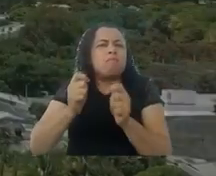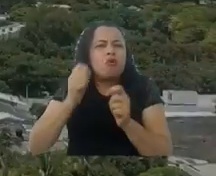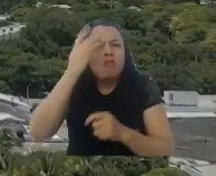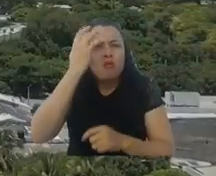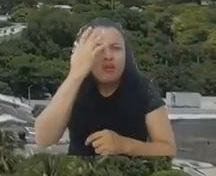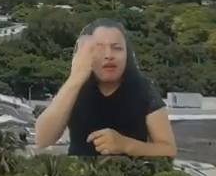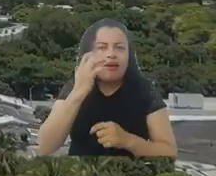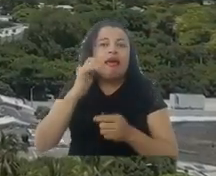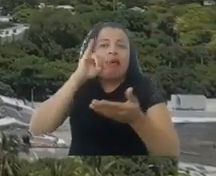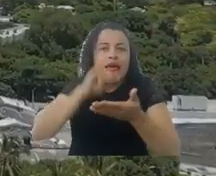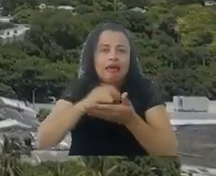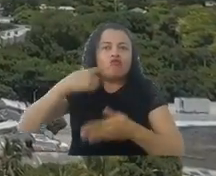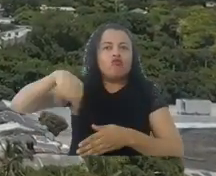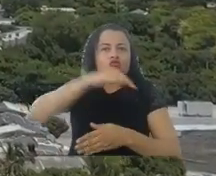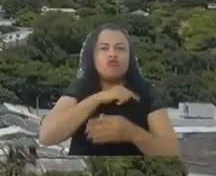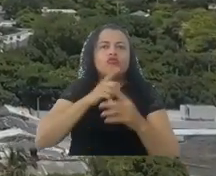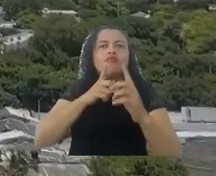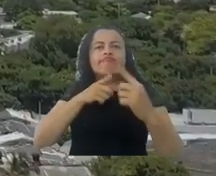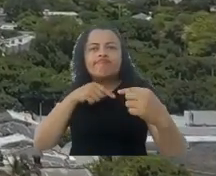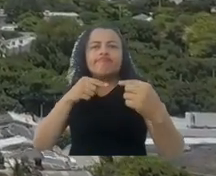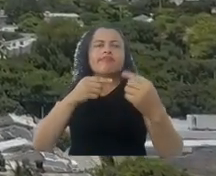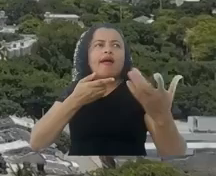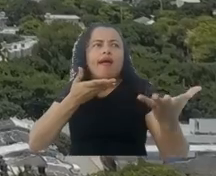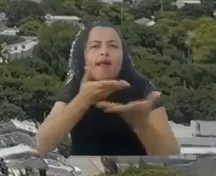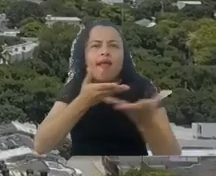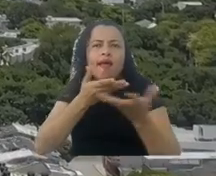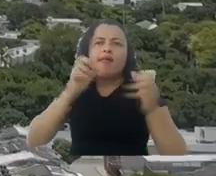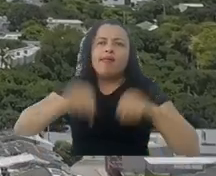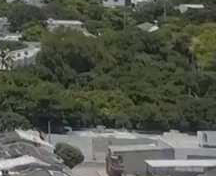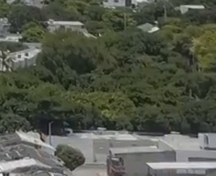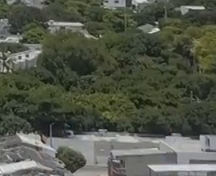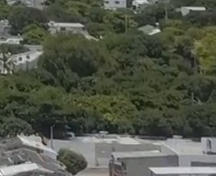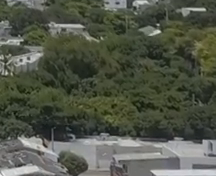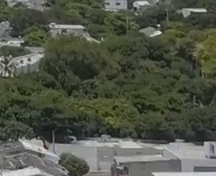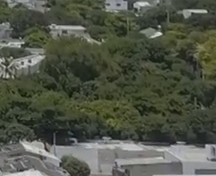por qué el himno dice lo que dice, para que podamos dar el debate con altura.